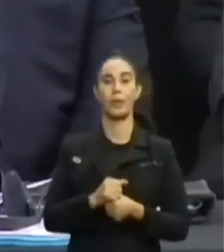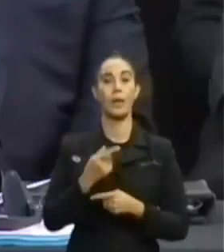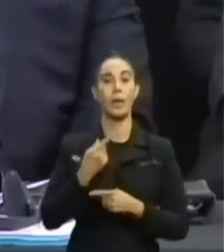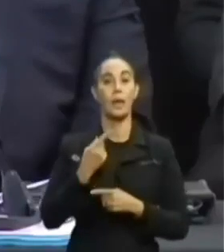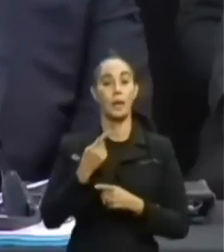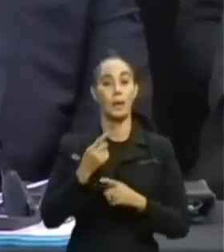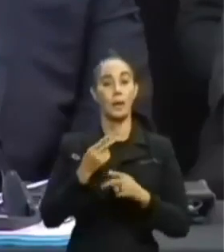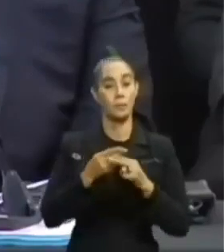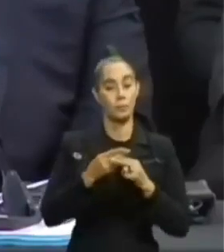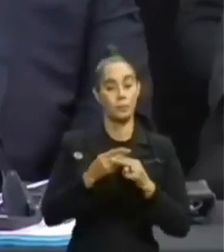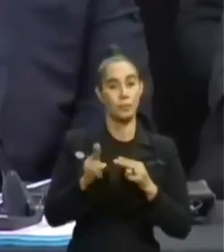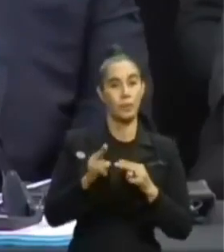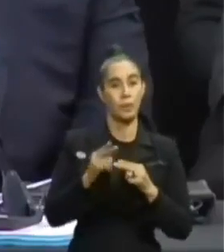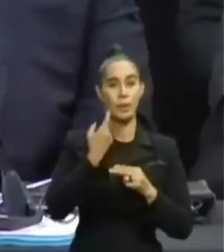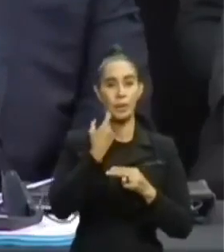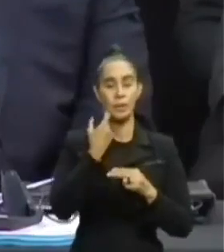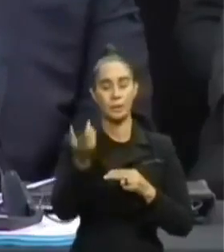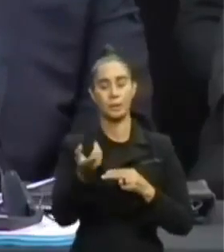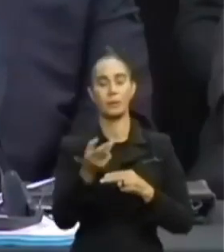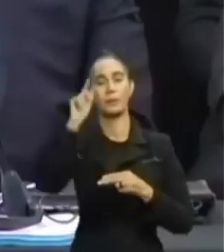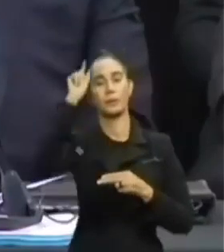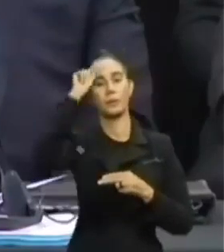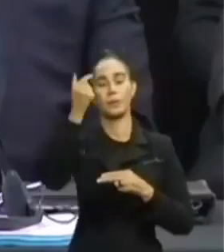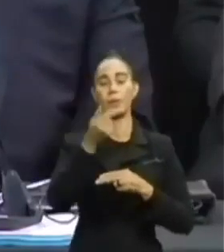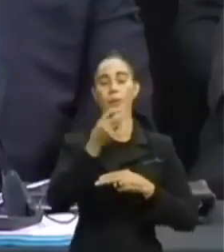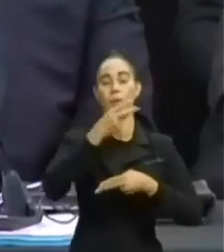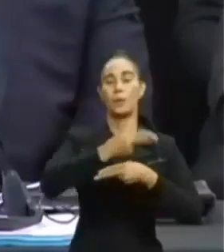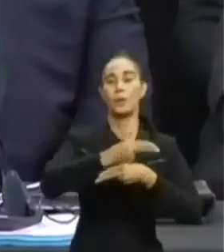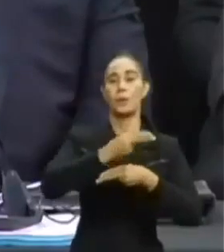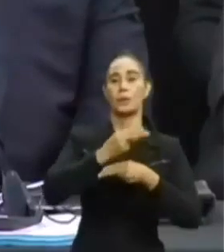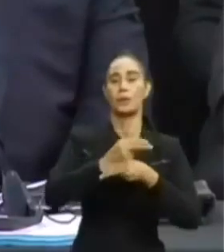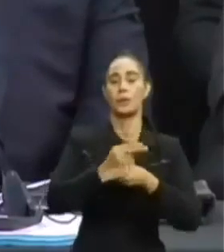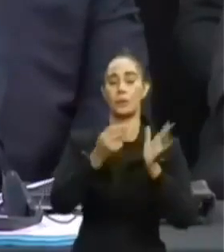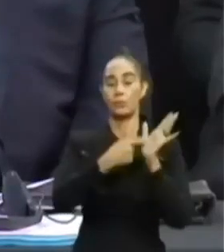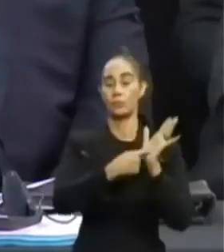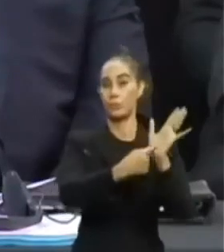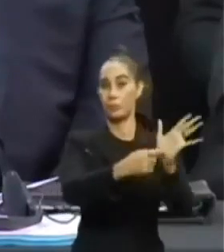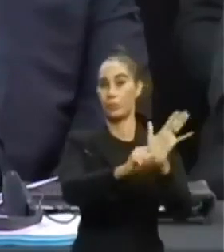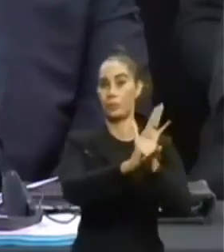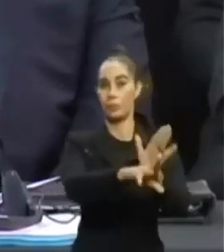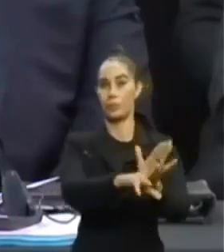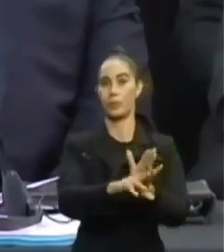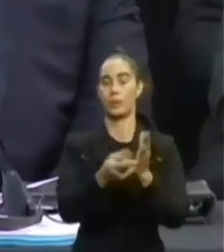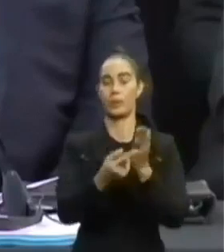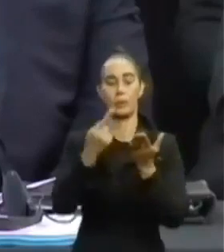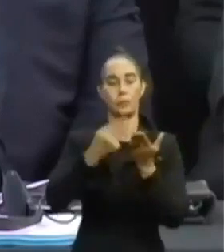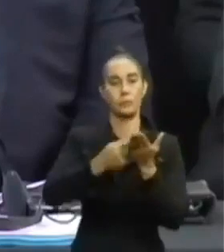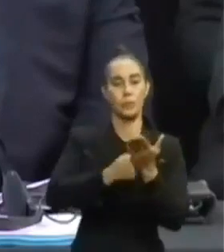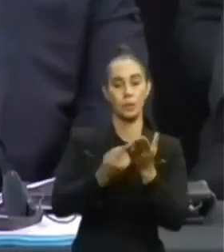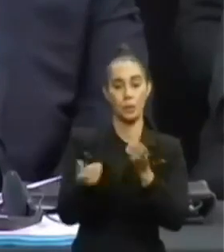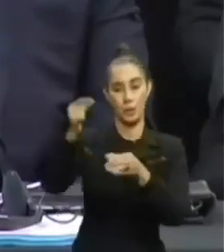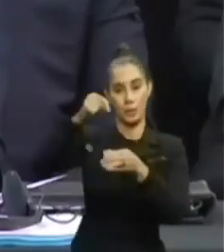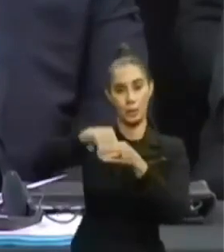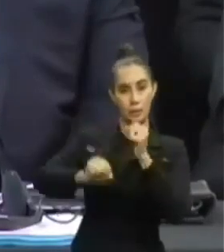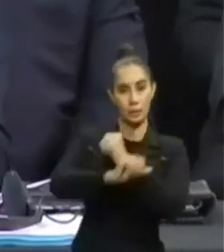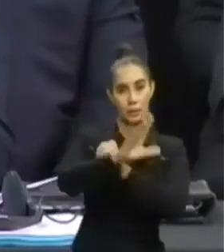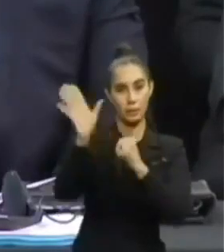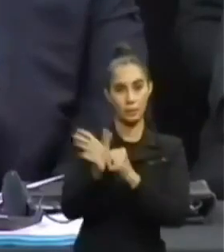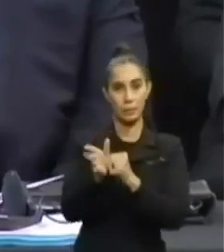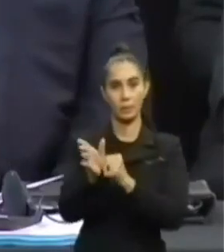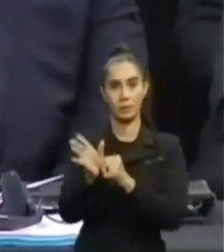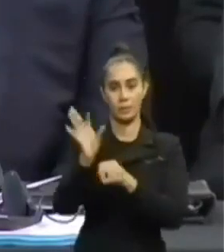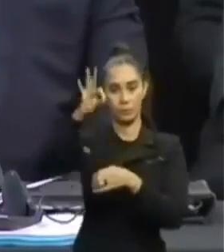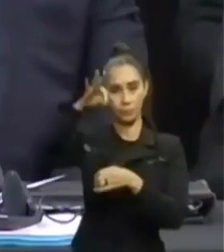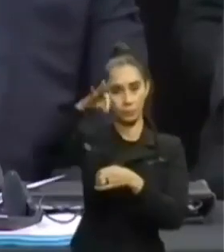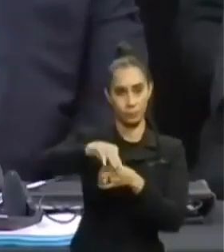gobierno haitiano ha publicado un llamado al consenso por una transición inclusiva y elecciones transparentes, que si bien aún no ha